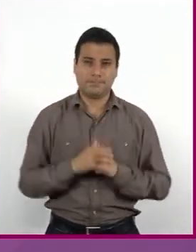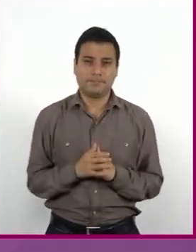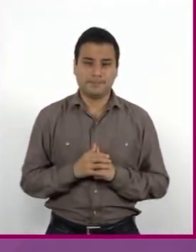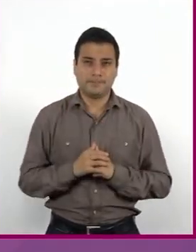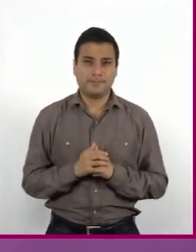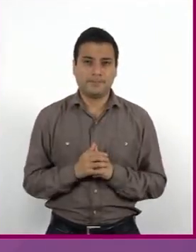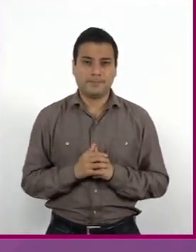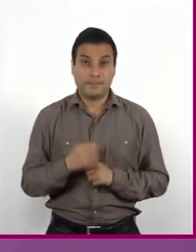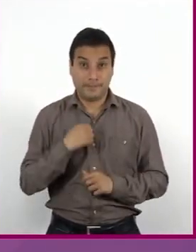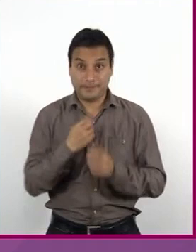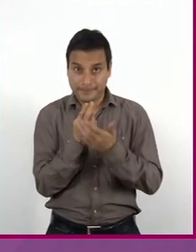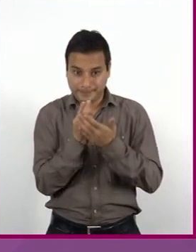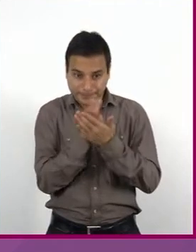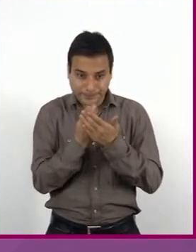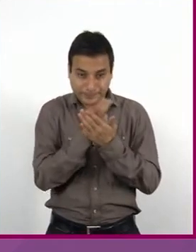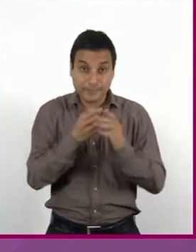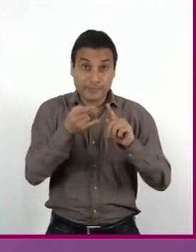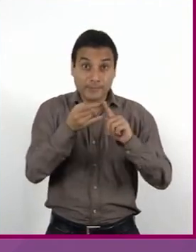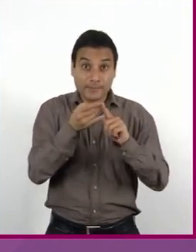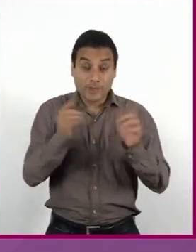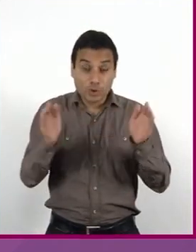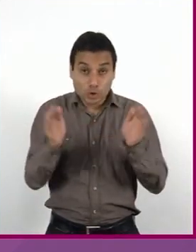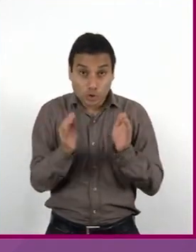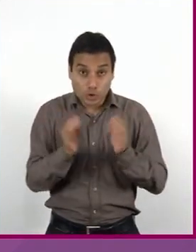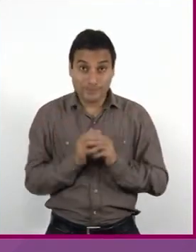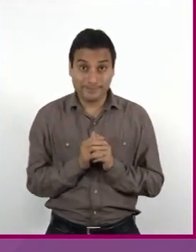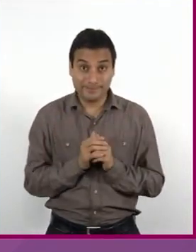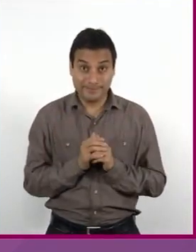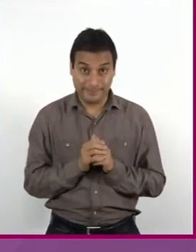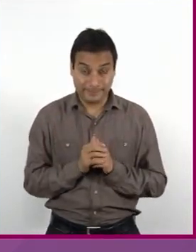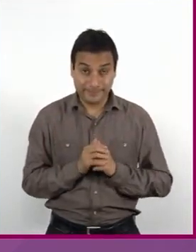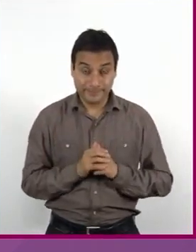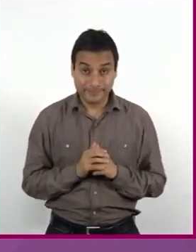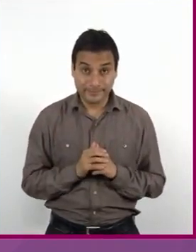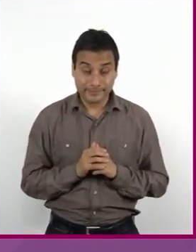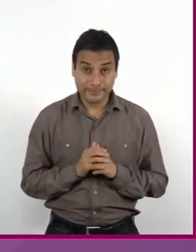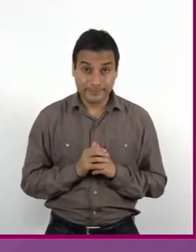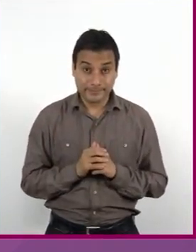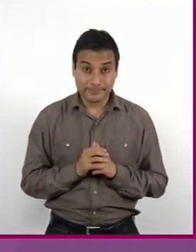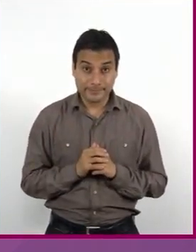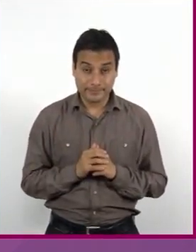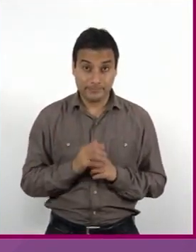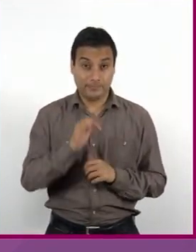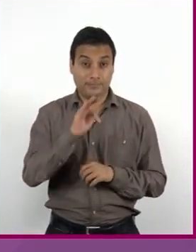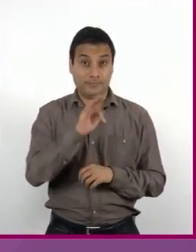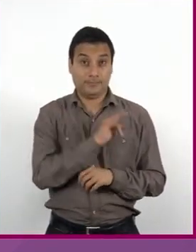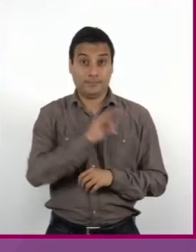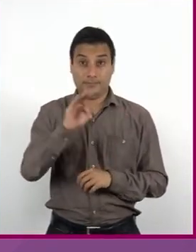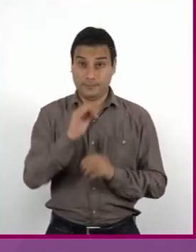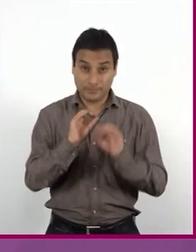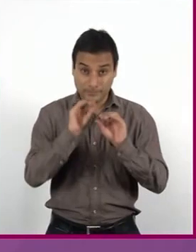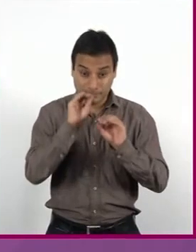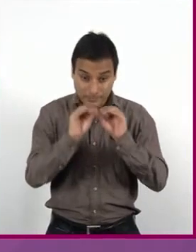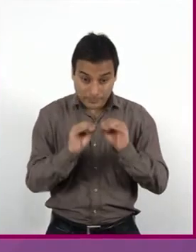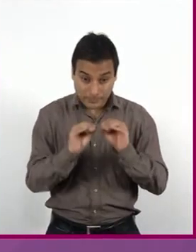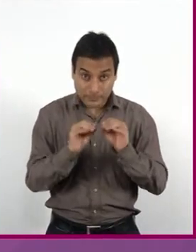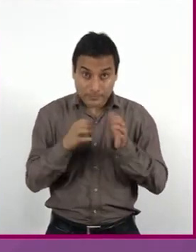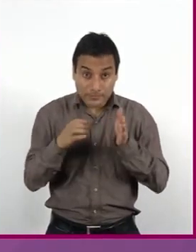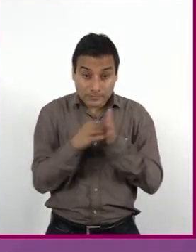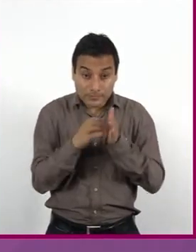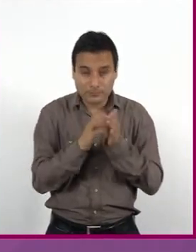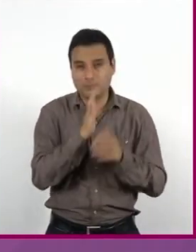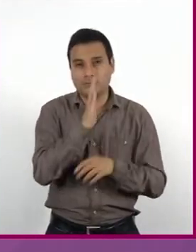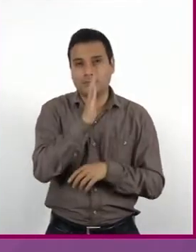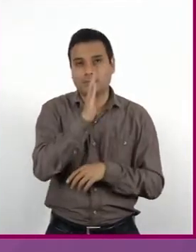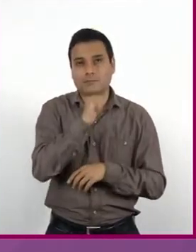al trazar un cuadrado de menor tamaño en uno de los lados del trapecio, no se podría armar la caja, pues esta quedaría